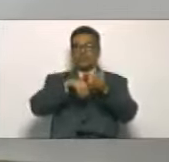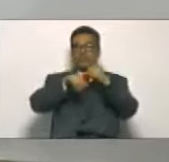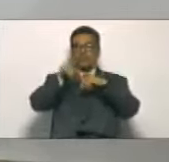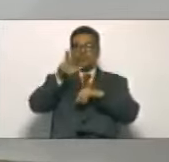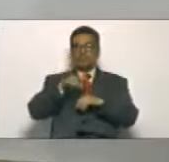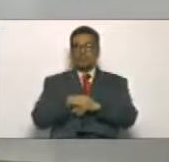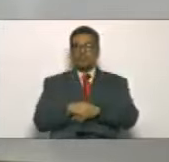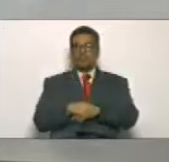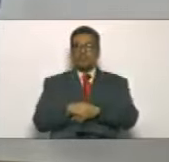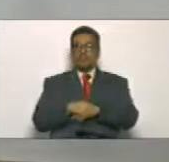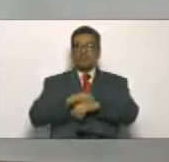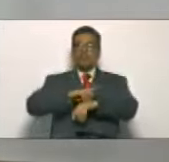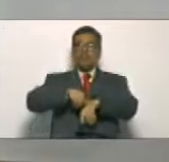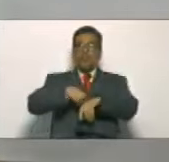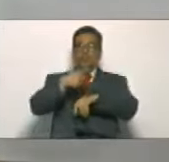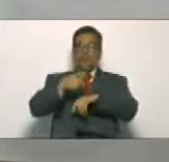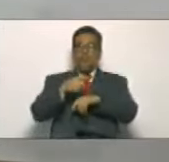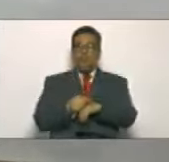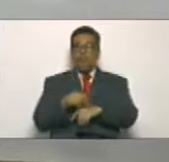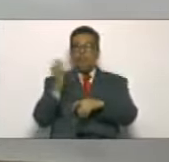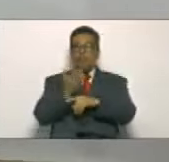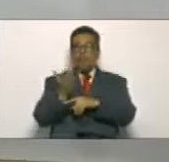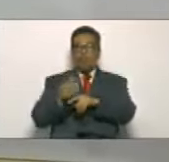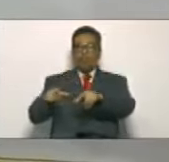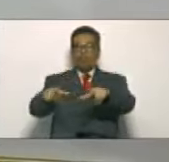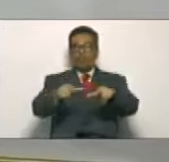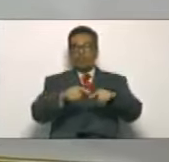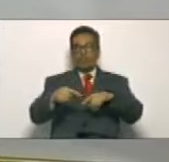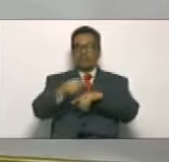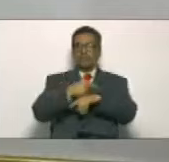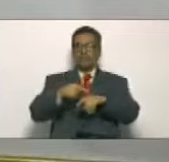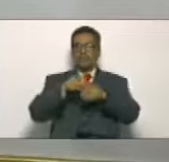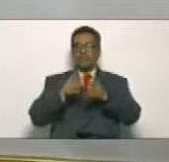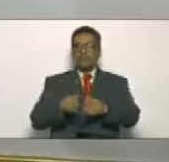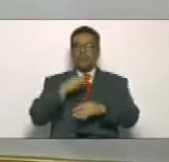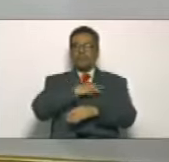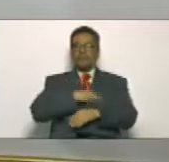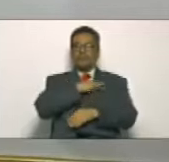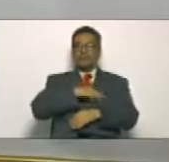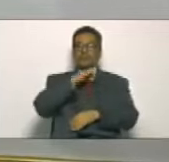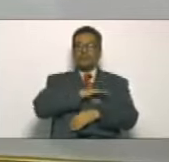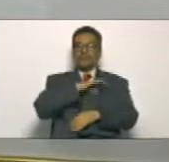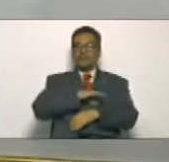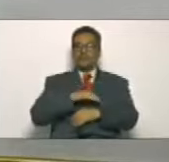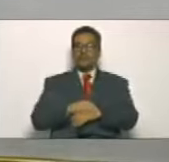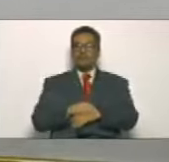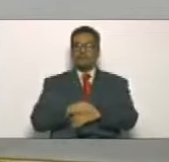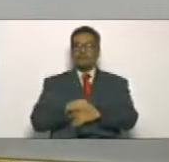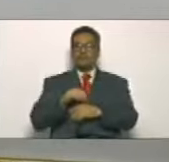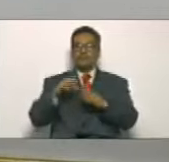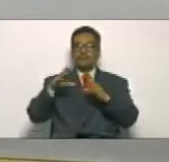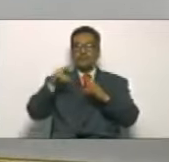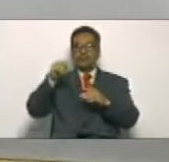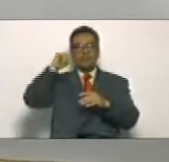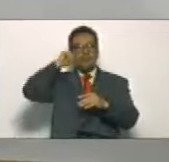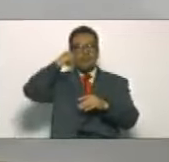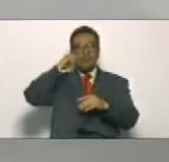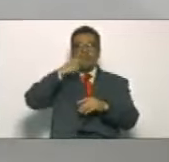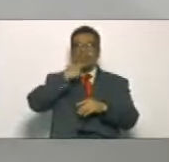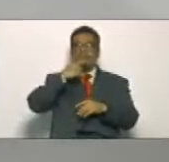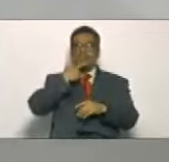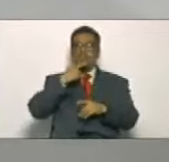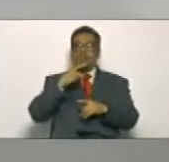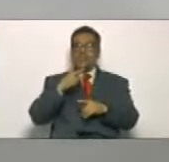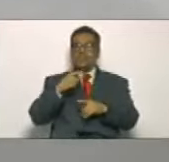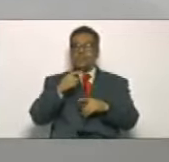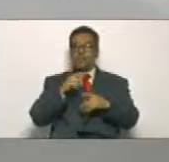1999-2013. Luego de ese golpe de Estado, nacieron las misiones sociales. ¿Cómo no recordar, pueblo hermoso,